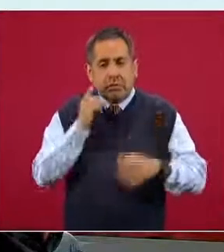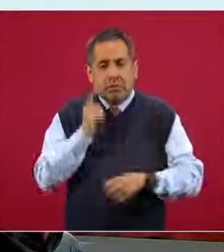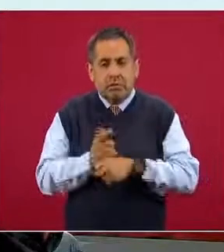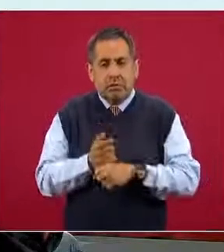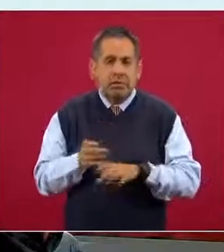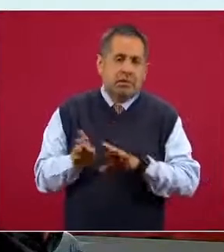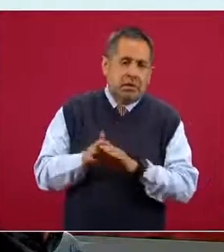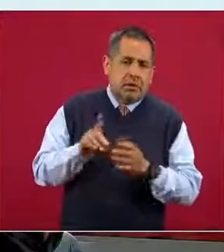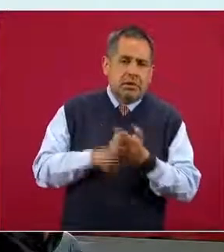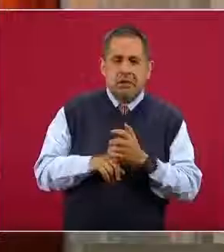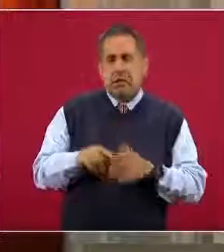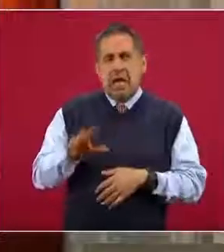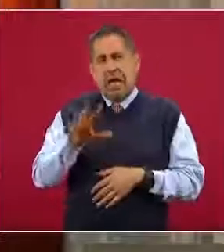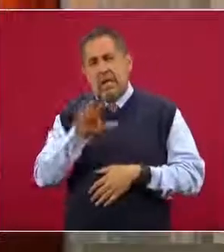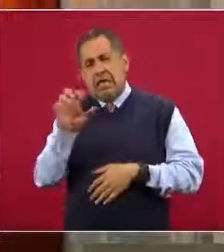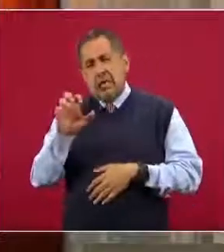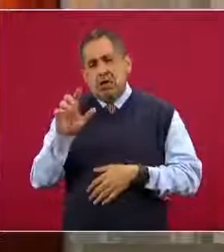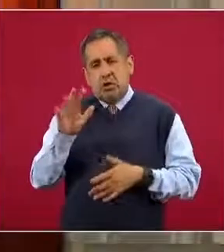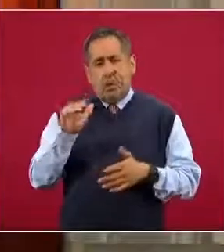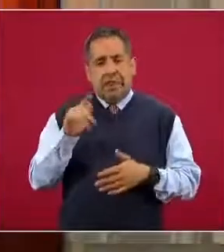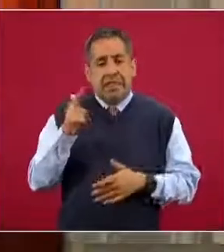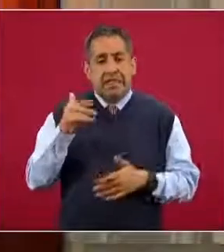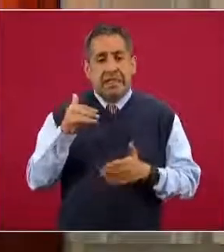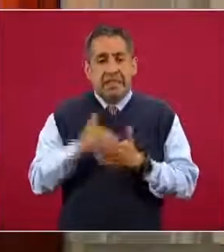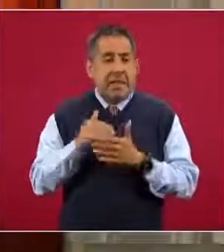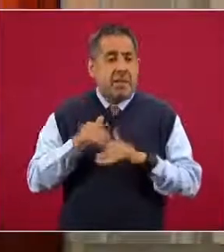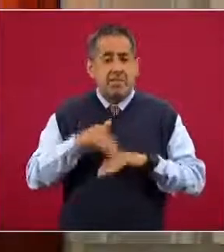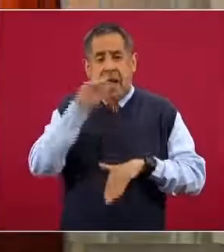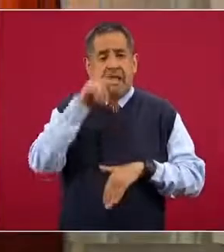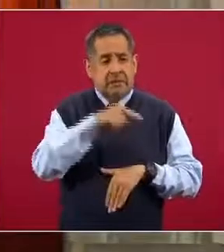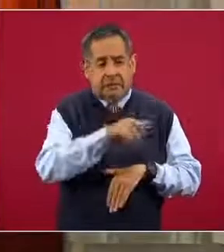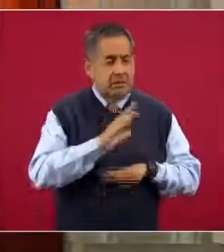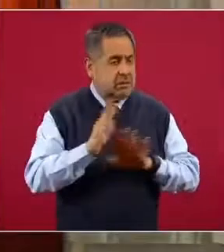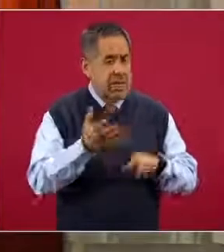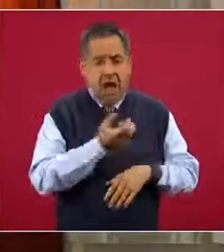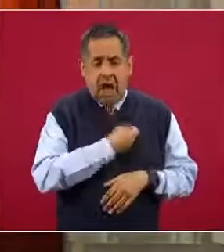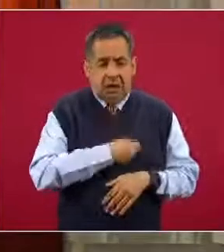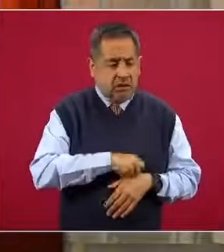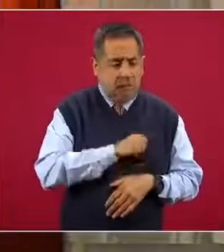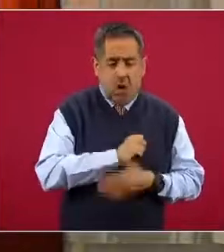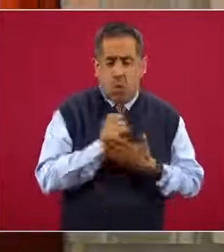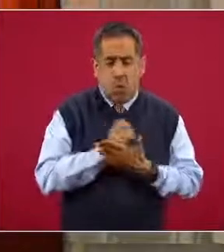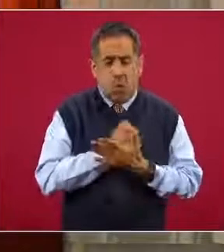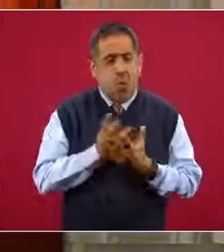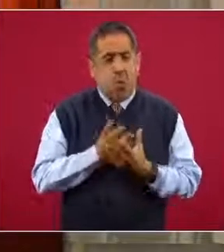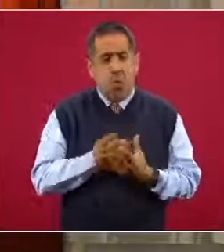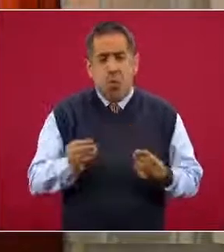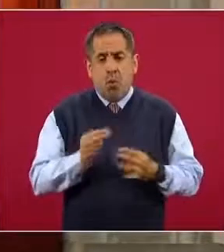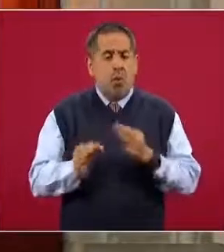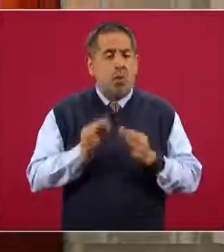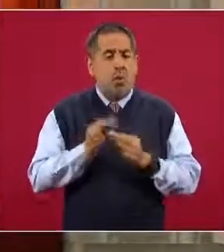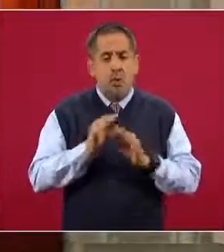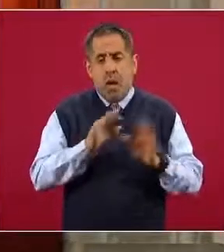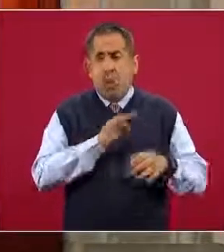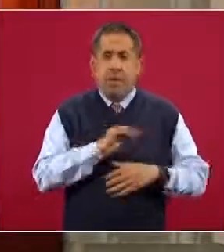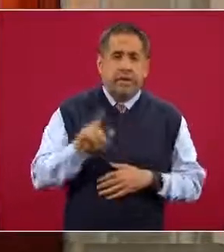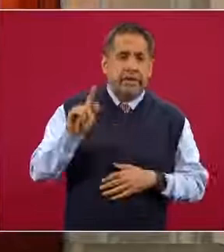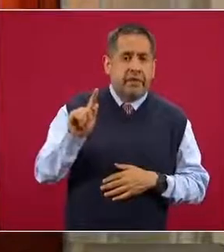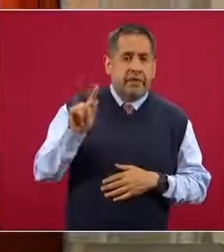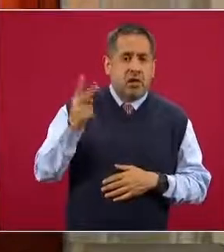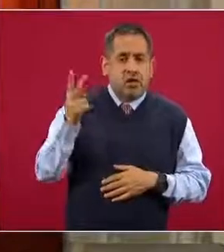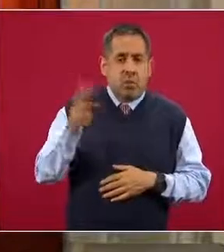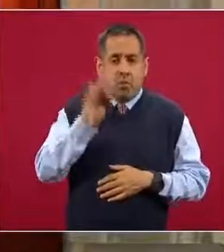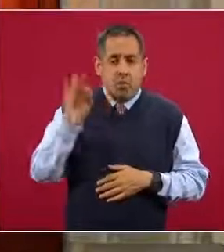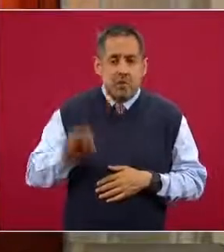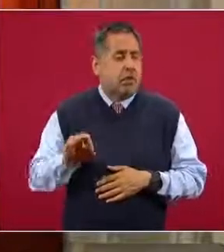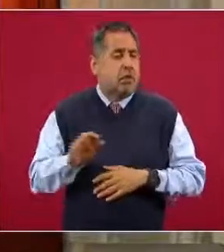identificados precisamente más de 557,000 personas que ya se recuperaron de la enfermedad, alrededor de un 72% de